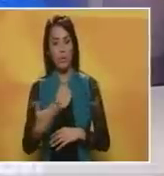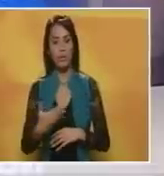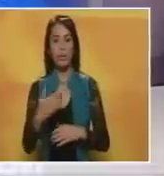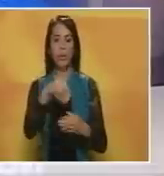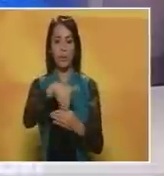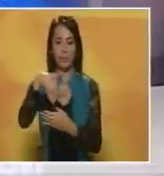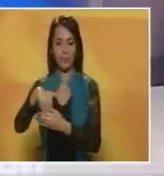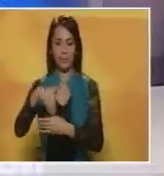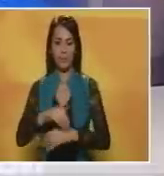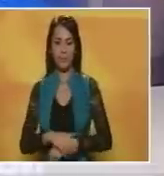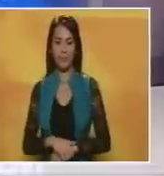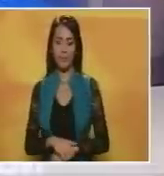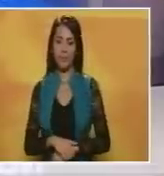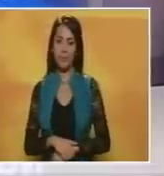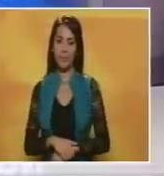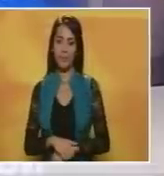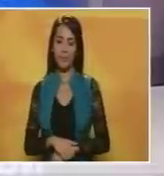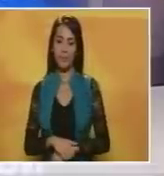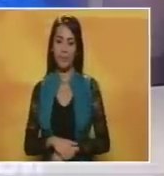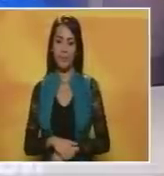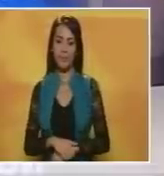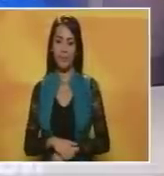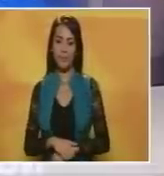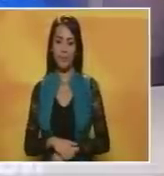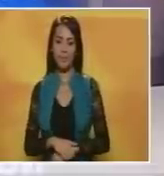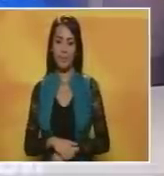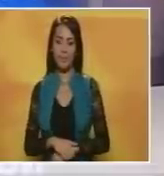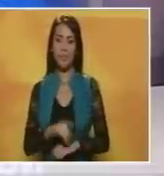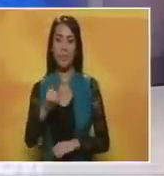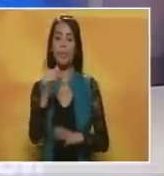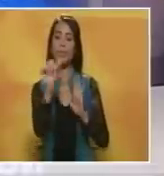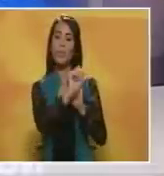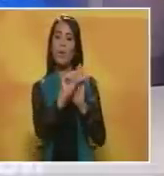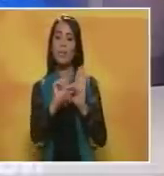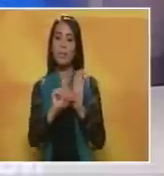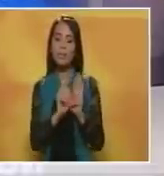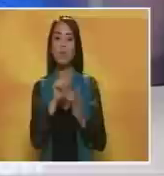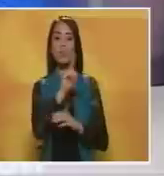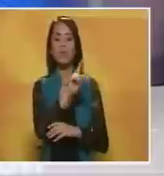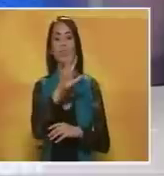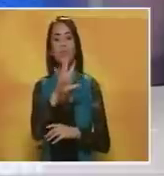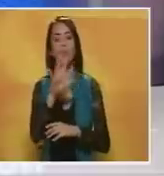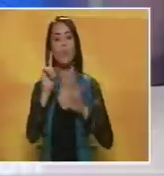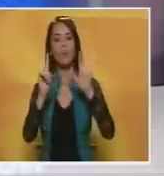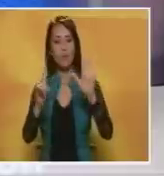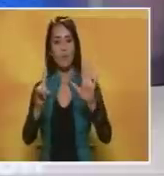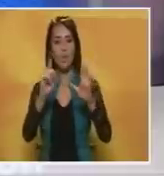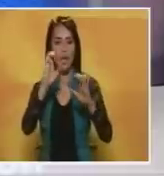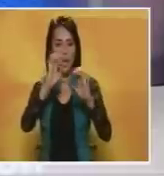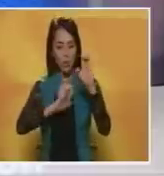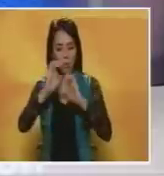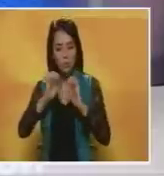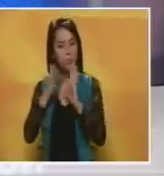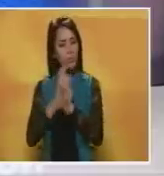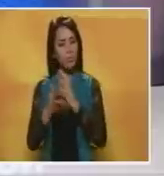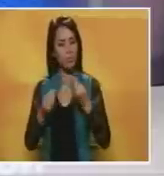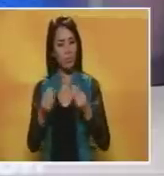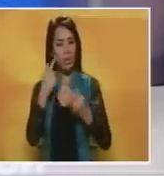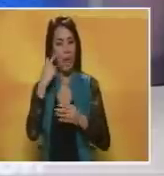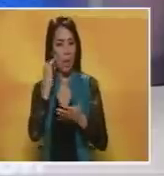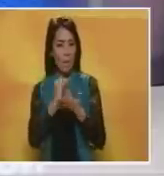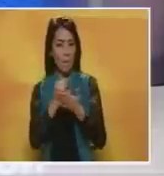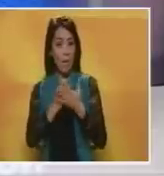de acuerdo a la ley orgánica de procesos electorales en su artículo 156 las auditorías consisten en la